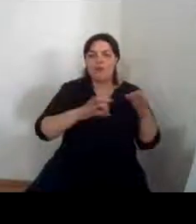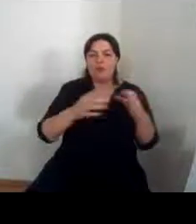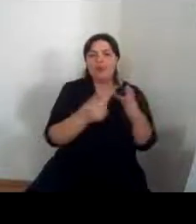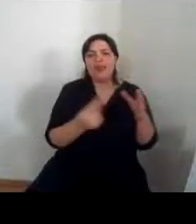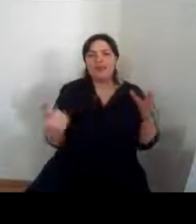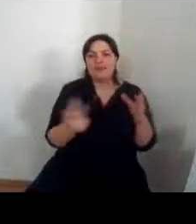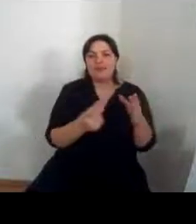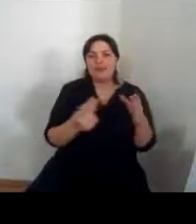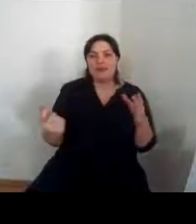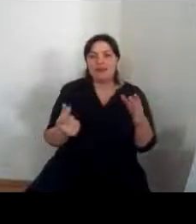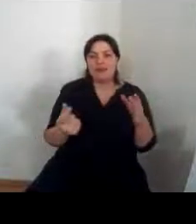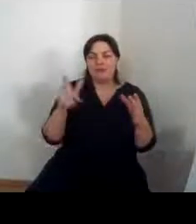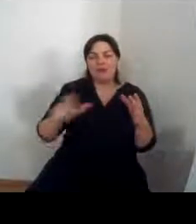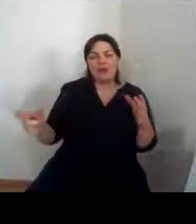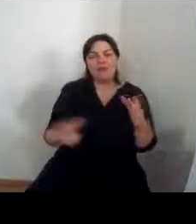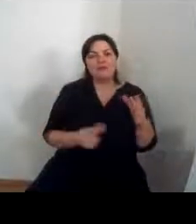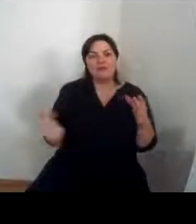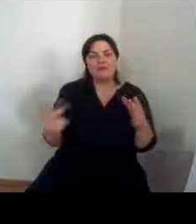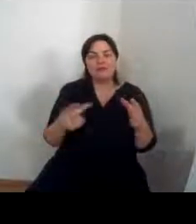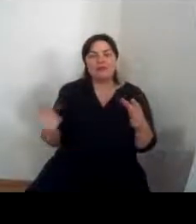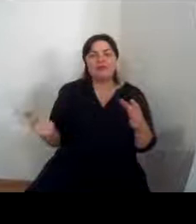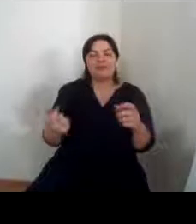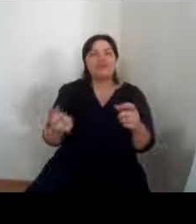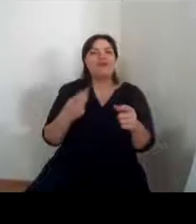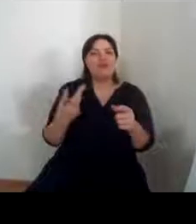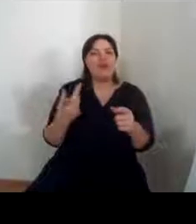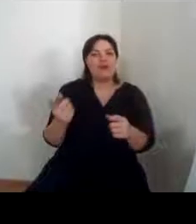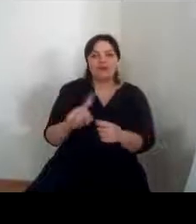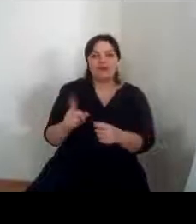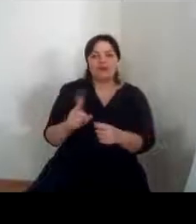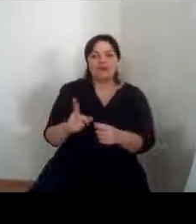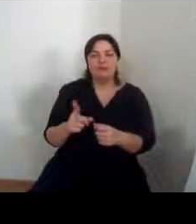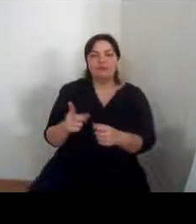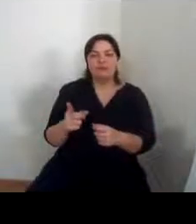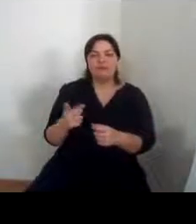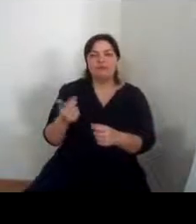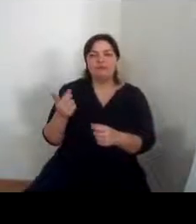allá de las cifras y que va más allá de la mera